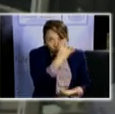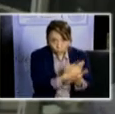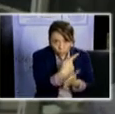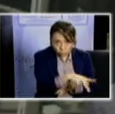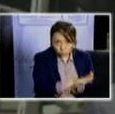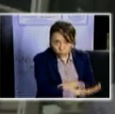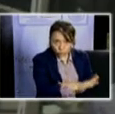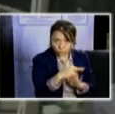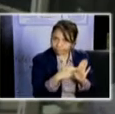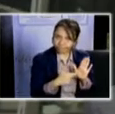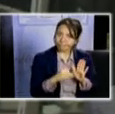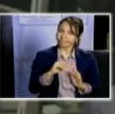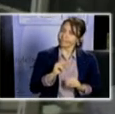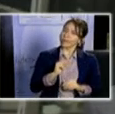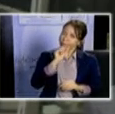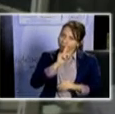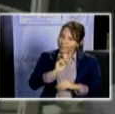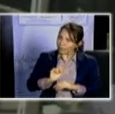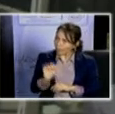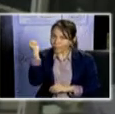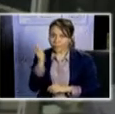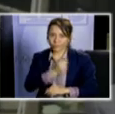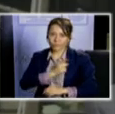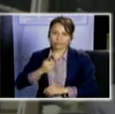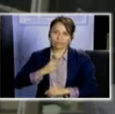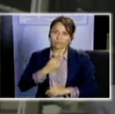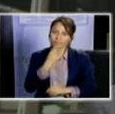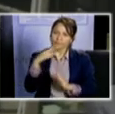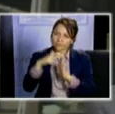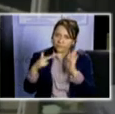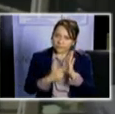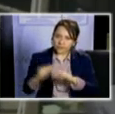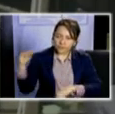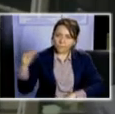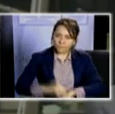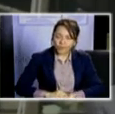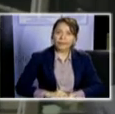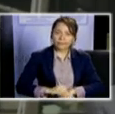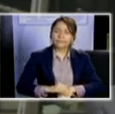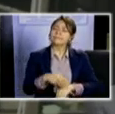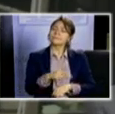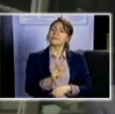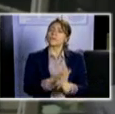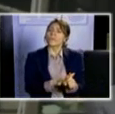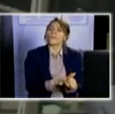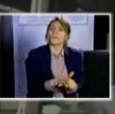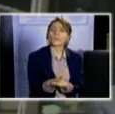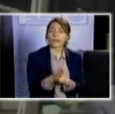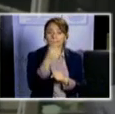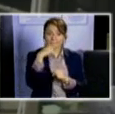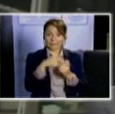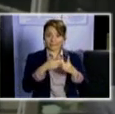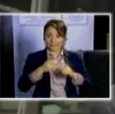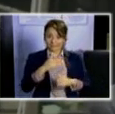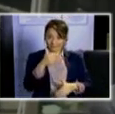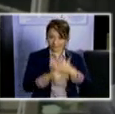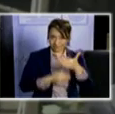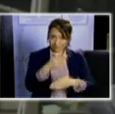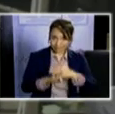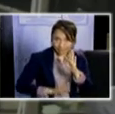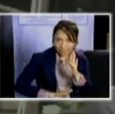sí, pero hay una responsabilidad importante de aprovechar las oportunidades de mitigación propicias al desarrollo que van en línea con